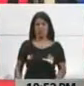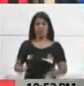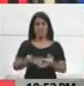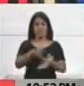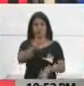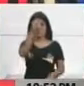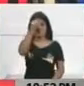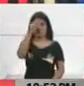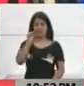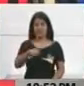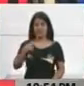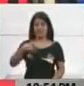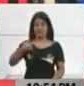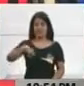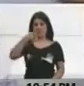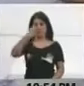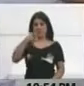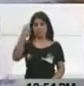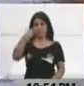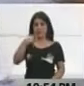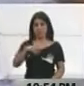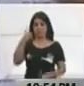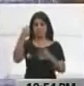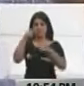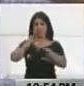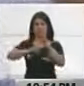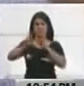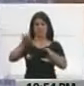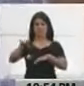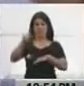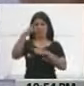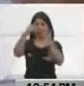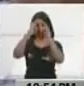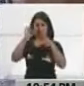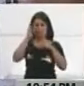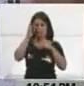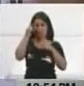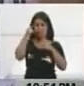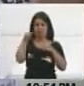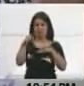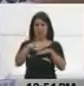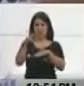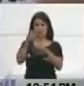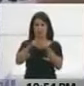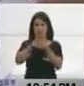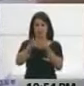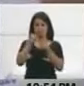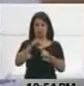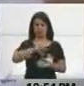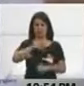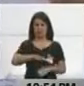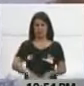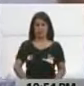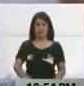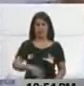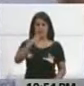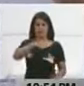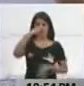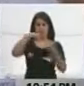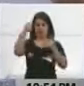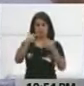que con eso iba a rayar Chávez. Chávez defiende a Lina Ron por ser una luchadora social. El mandatario la define como una patriota que